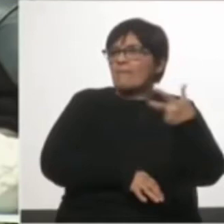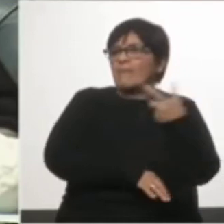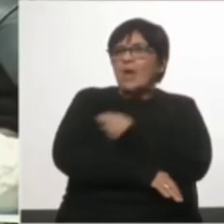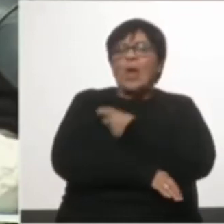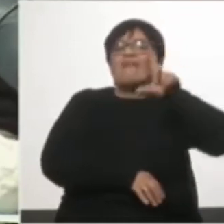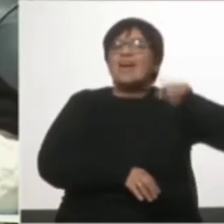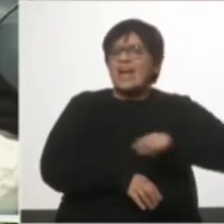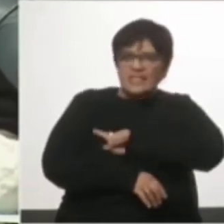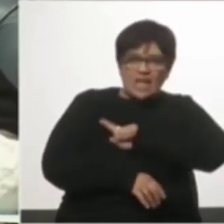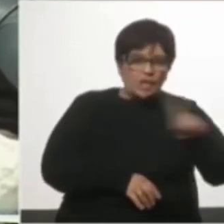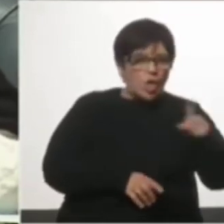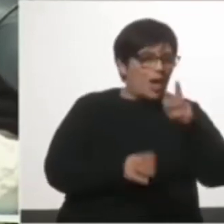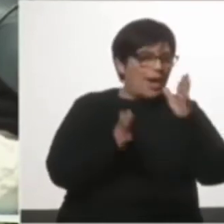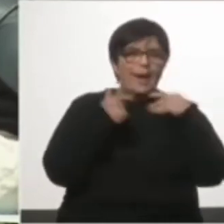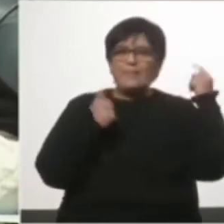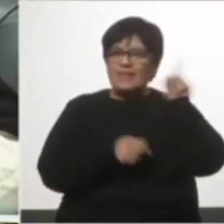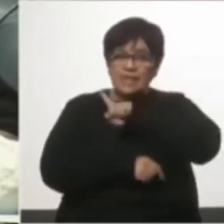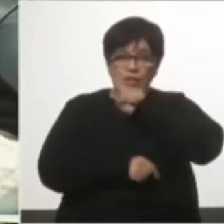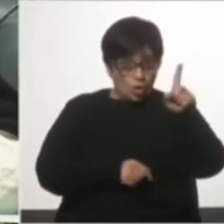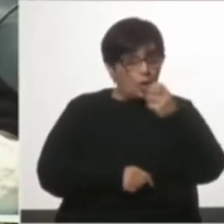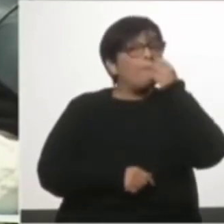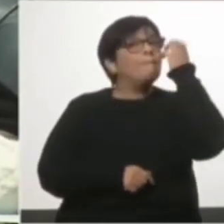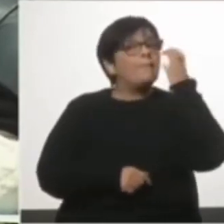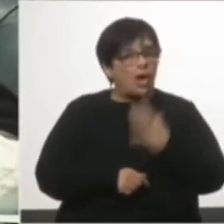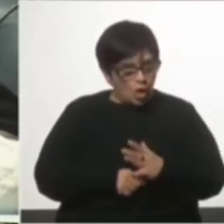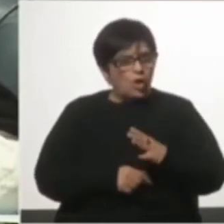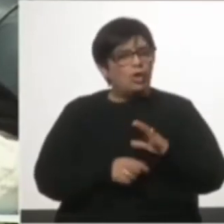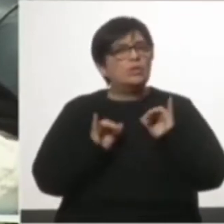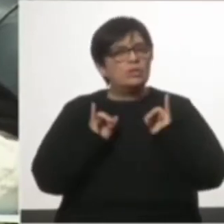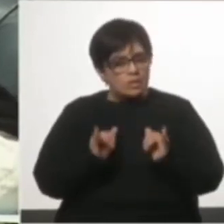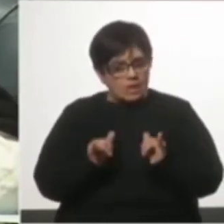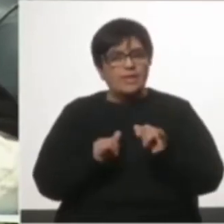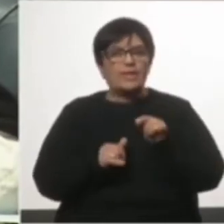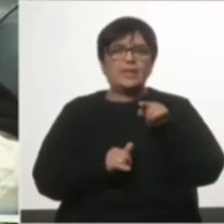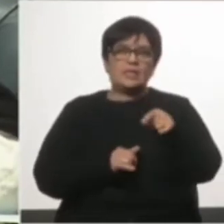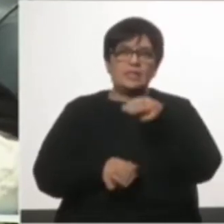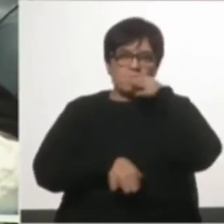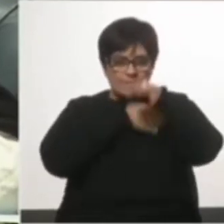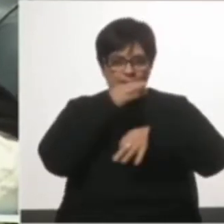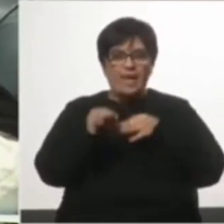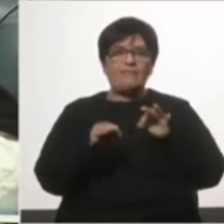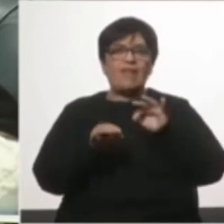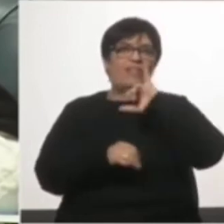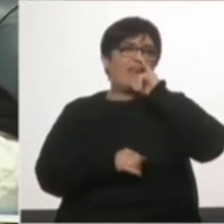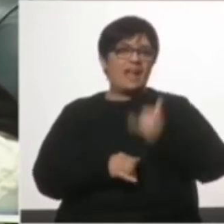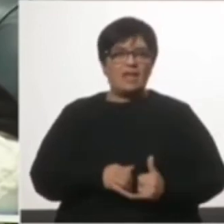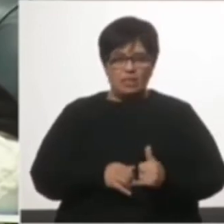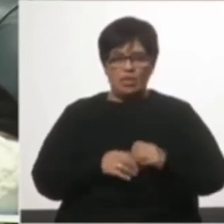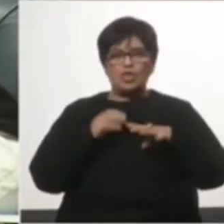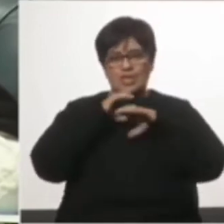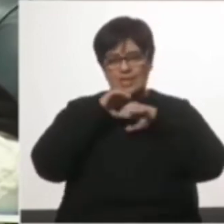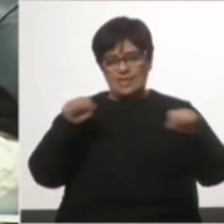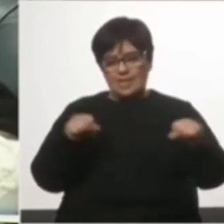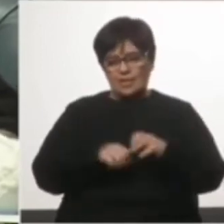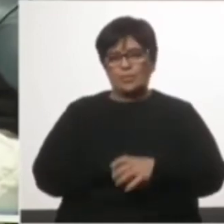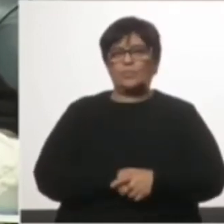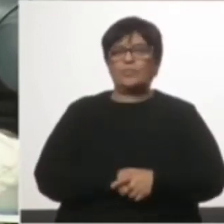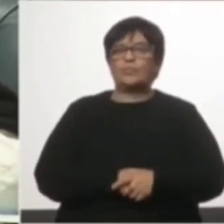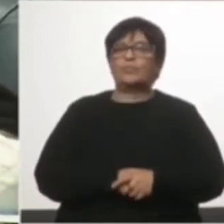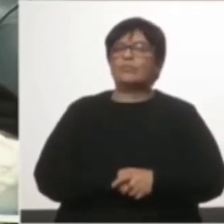barata, no la más rápida, sino la más segura y la mejor, expresaba el secretario de la Presidencia, Álvaro